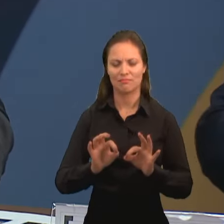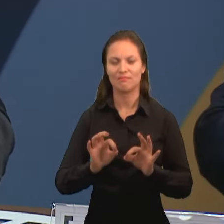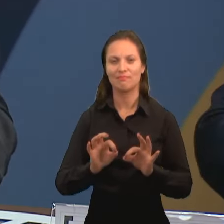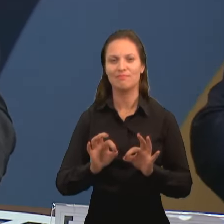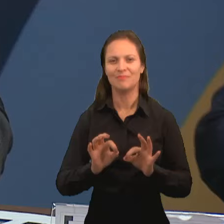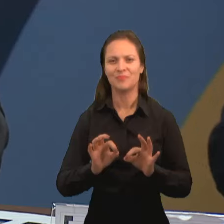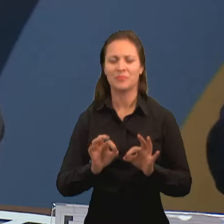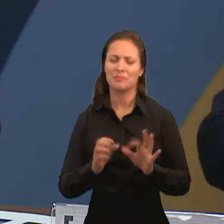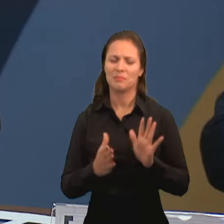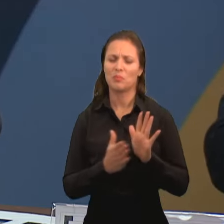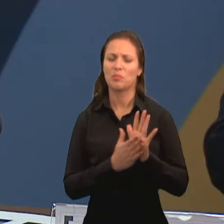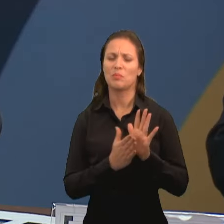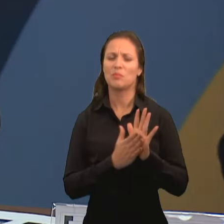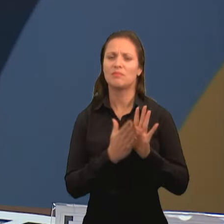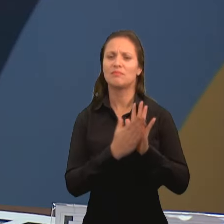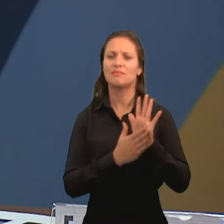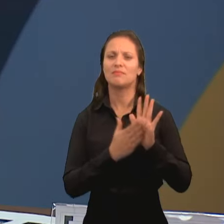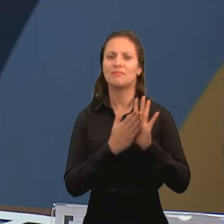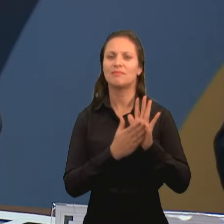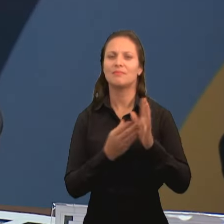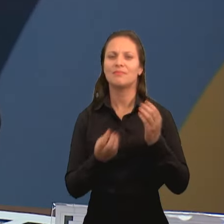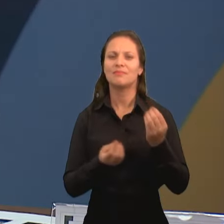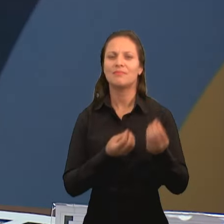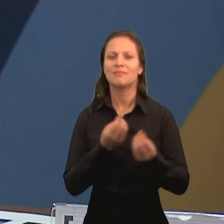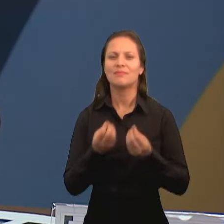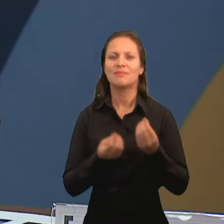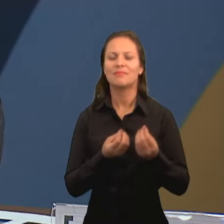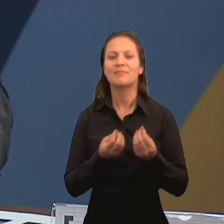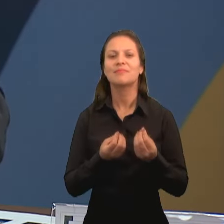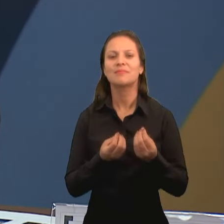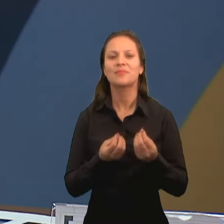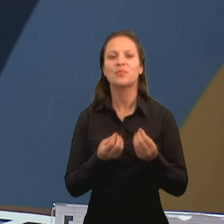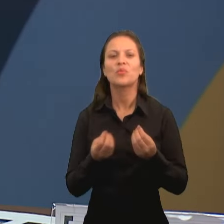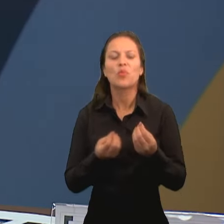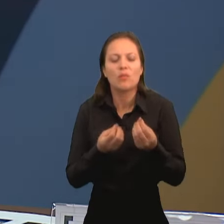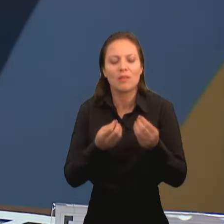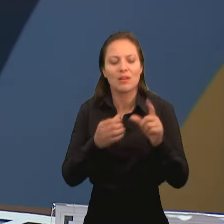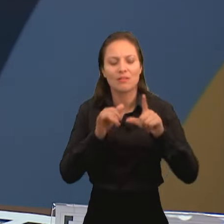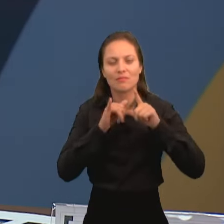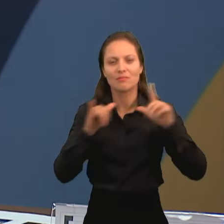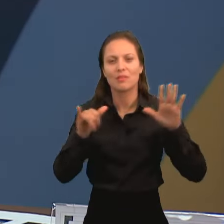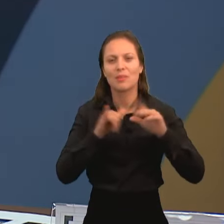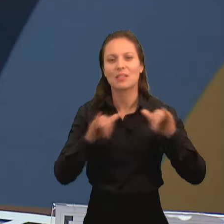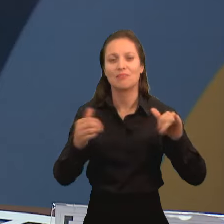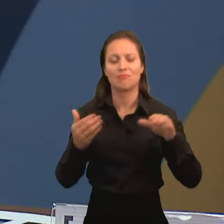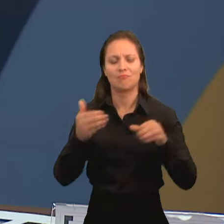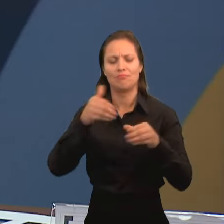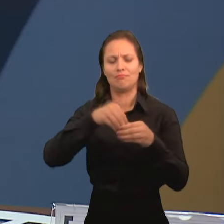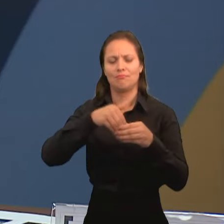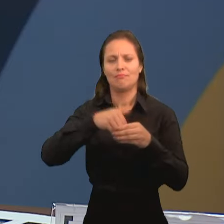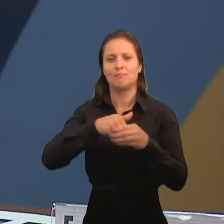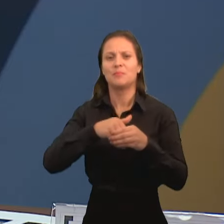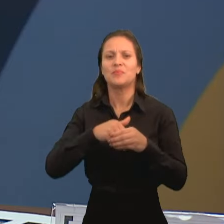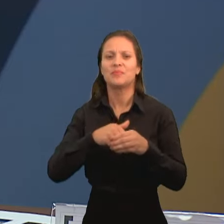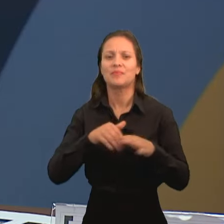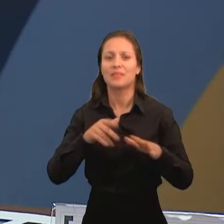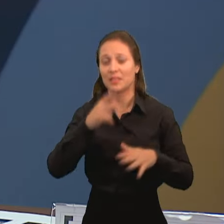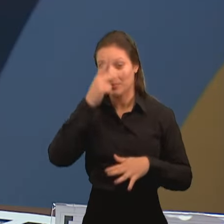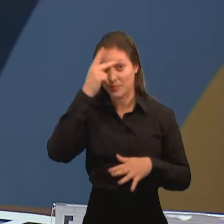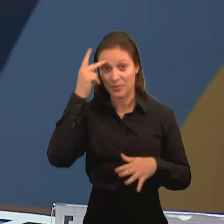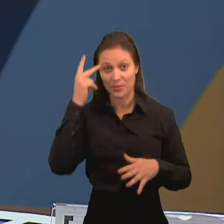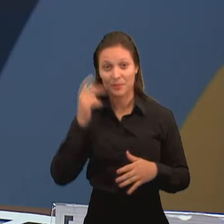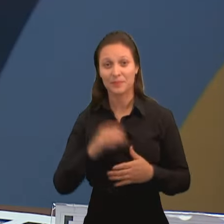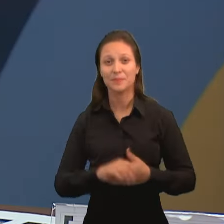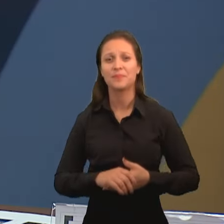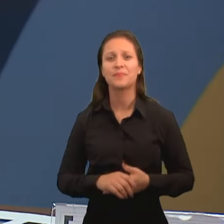la discriminación porque no significa que sea bueno para todos los datos de entrada, en algunos casos, todas las